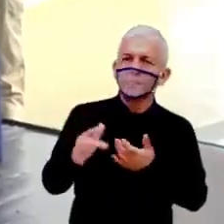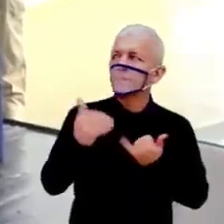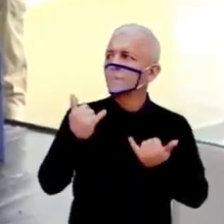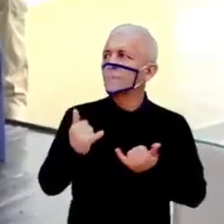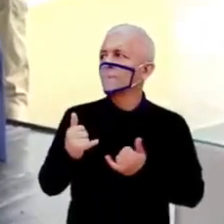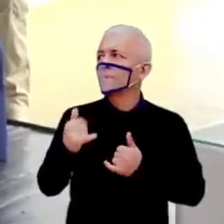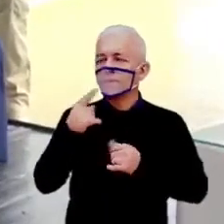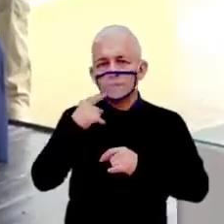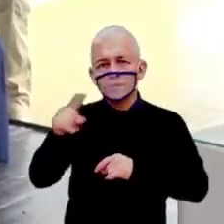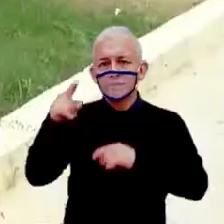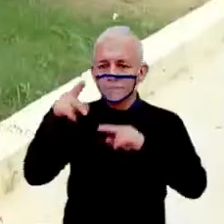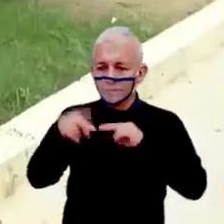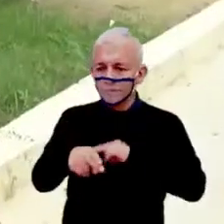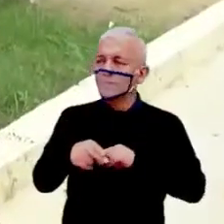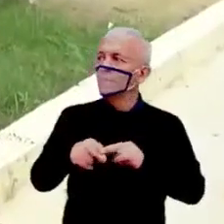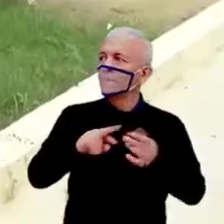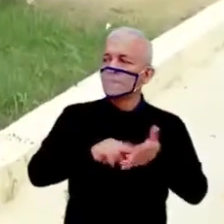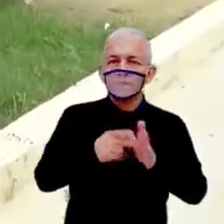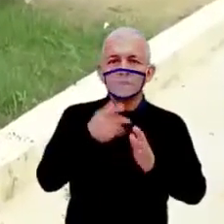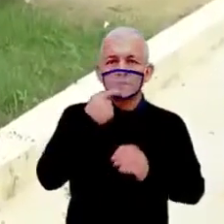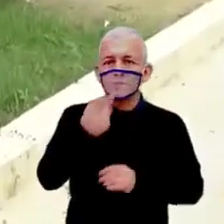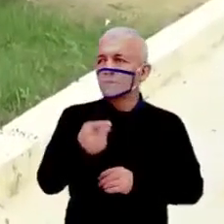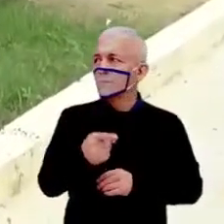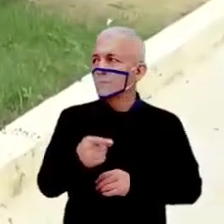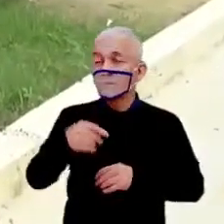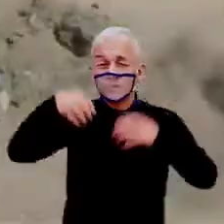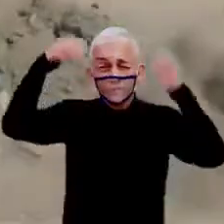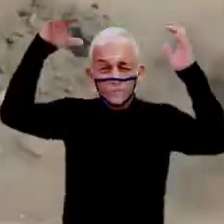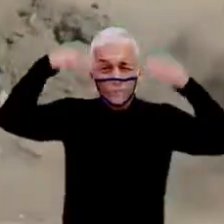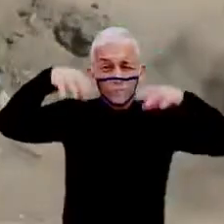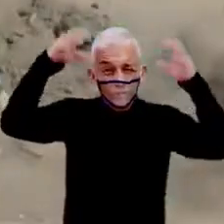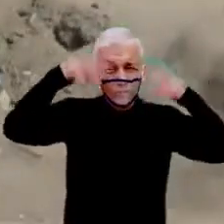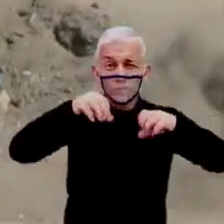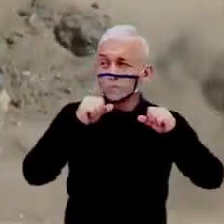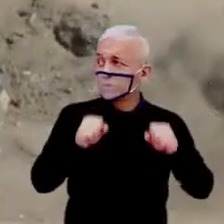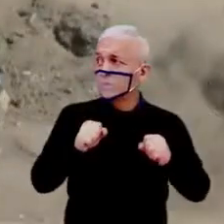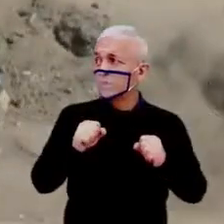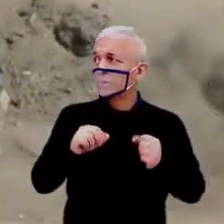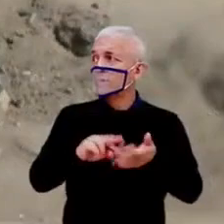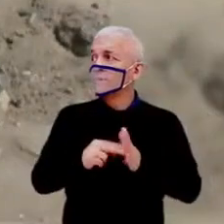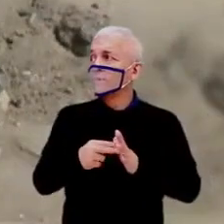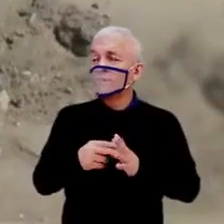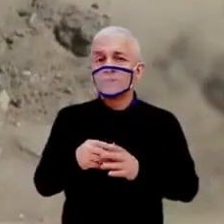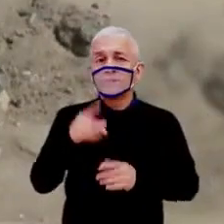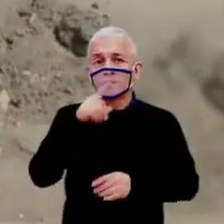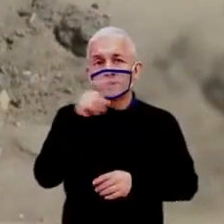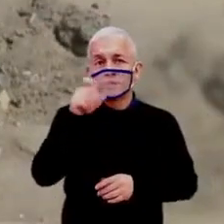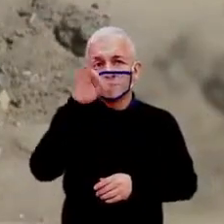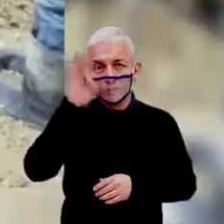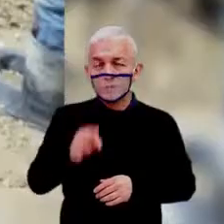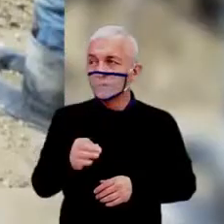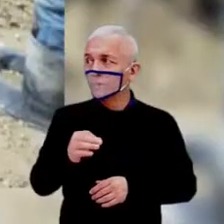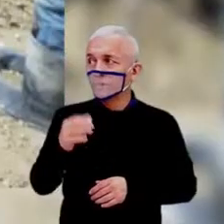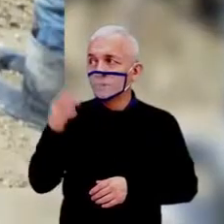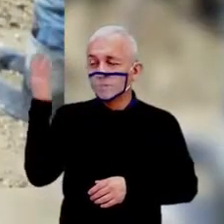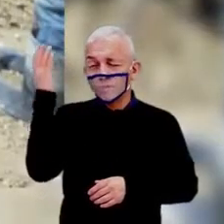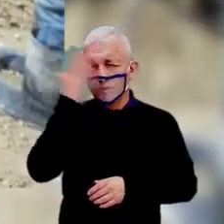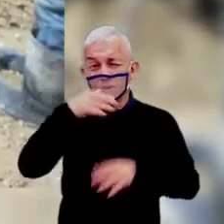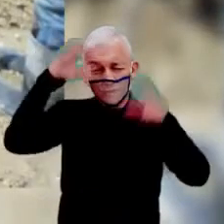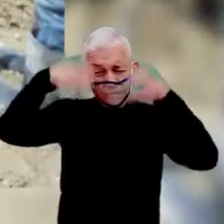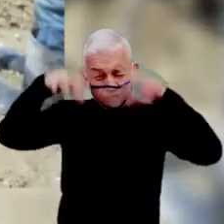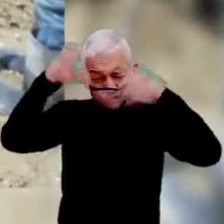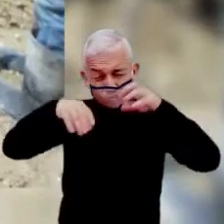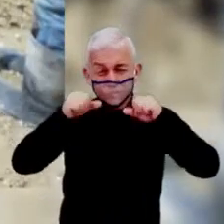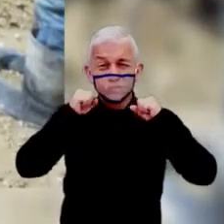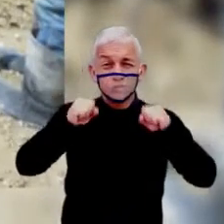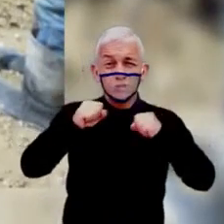entrega de este tramo pegó un aguacero. O sea, ¿la canalización pasó la prueba? 100% pasó la prueba, pegó un torrencial aguacero el